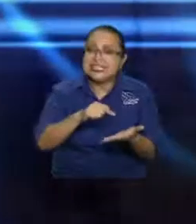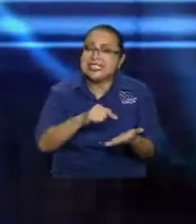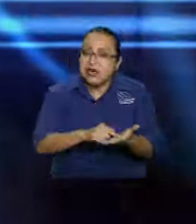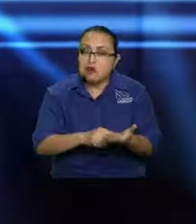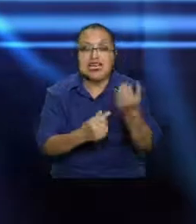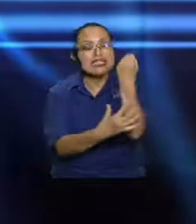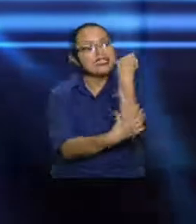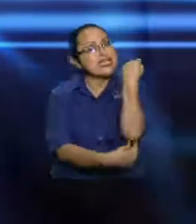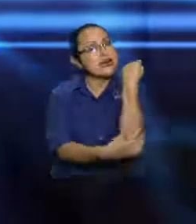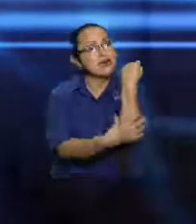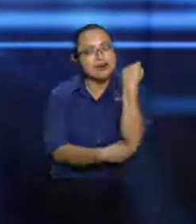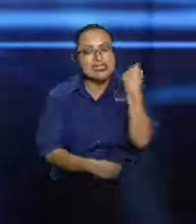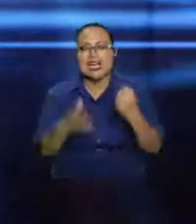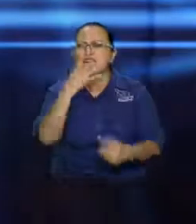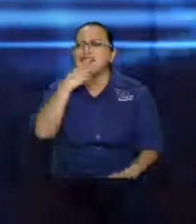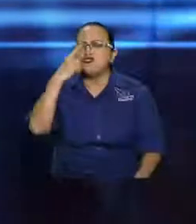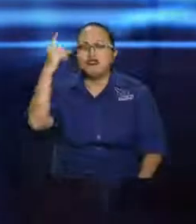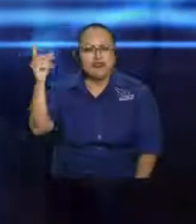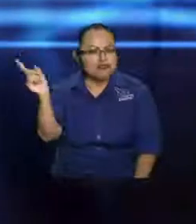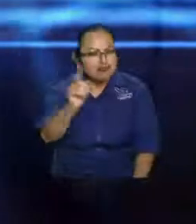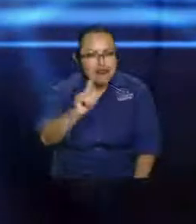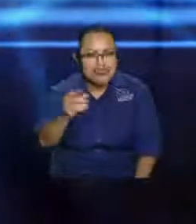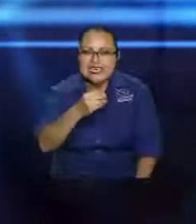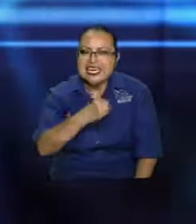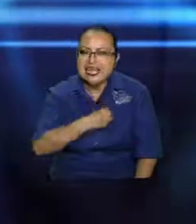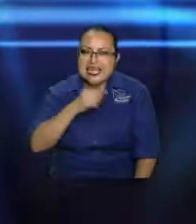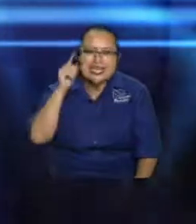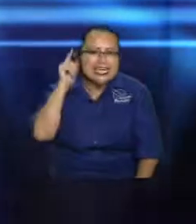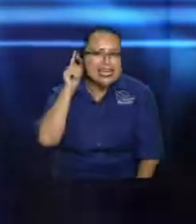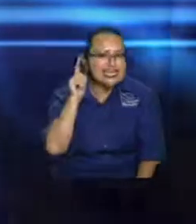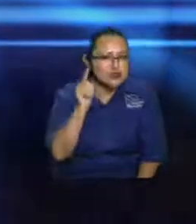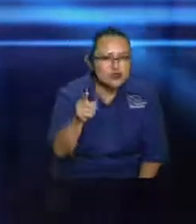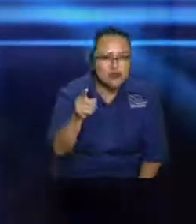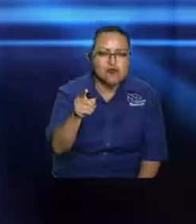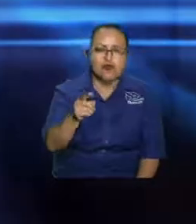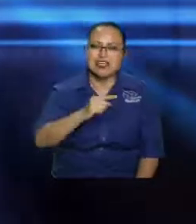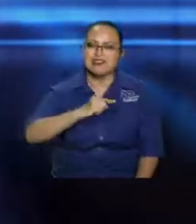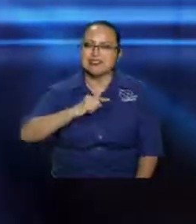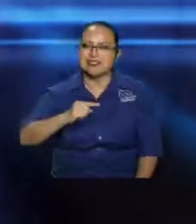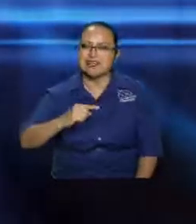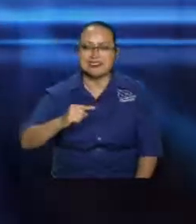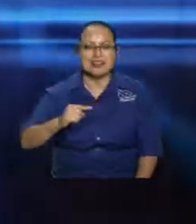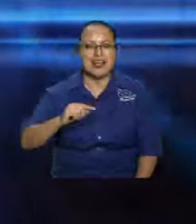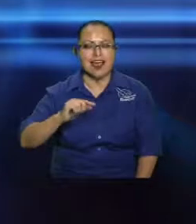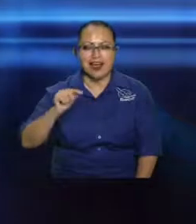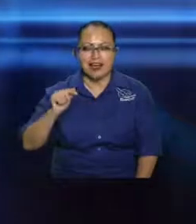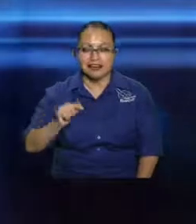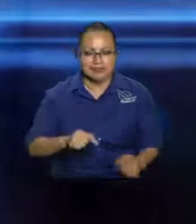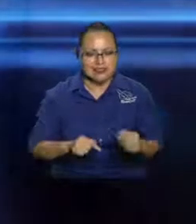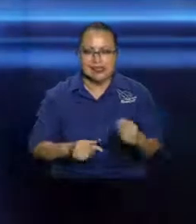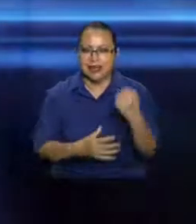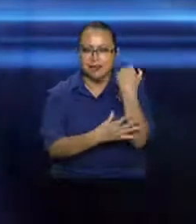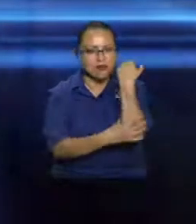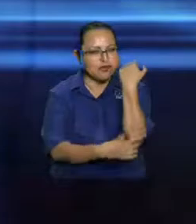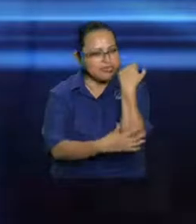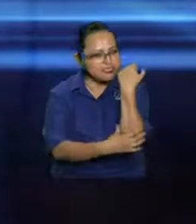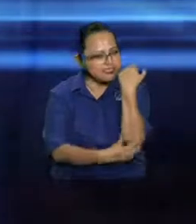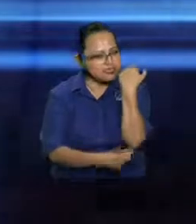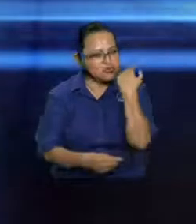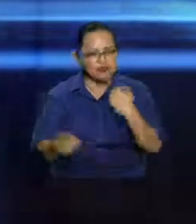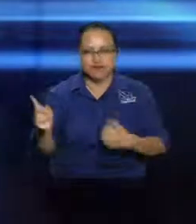deudas, la pobreza. Dios no quiere que tú estés en ese sentido. Dios no te quiere